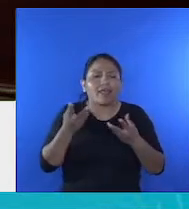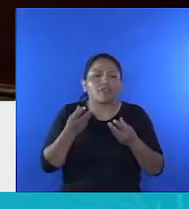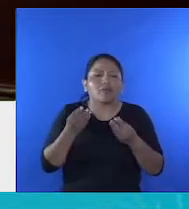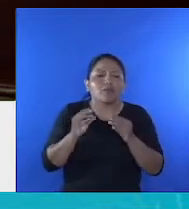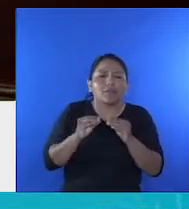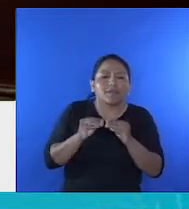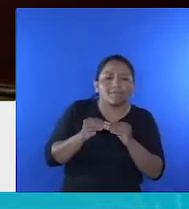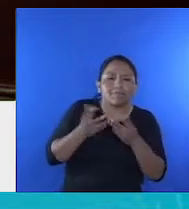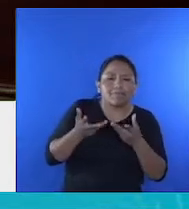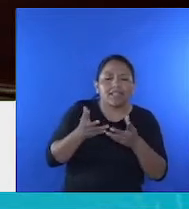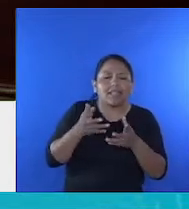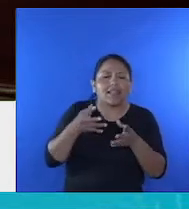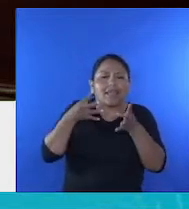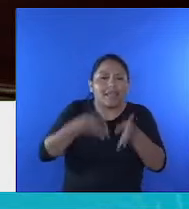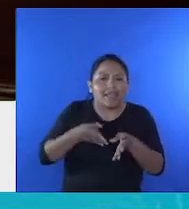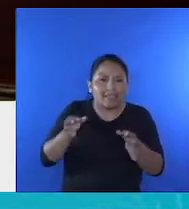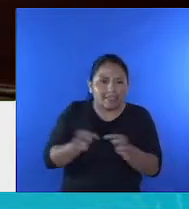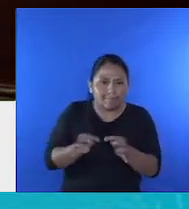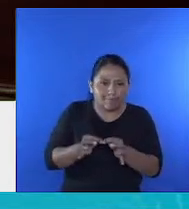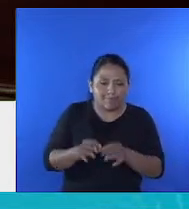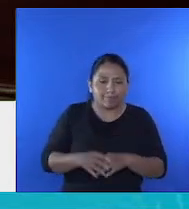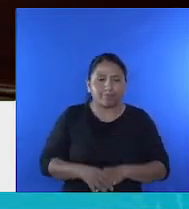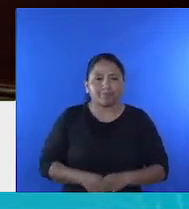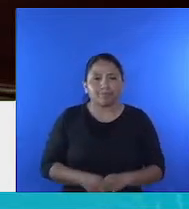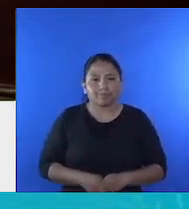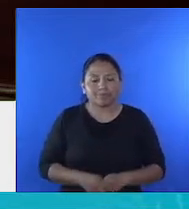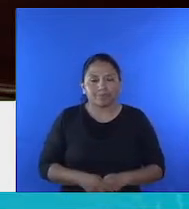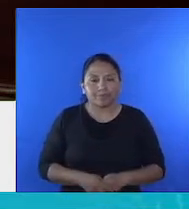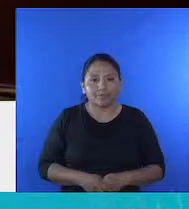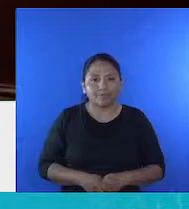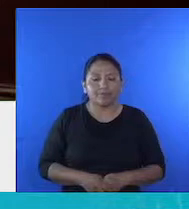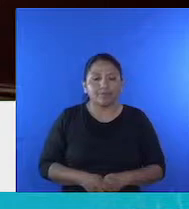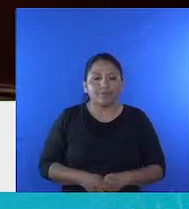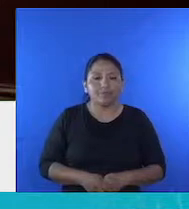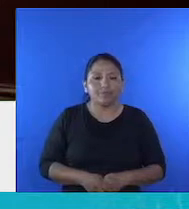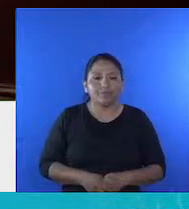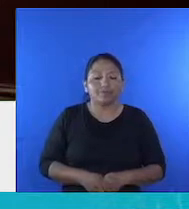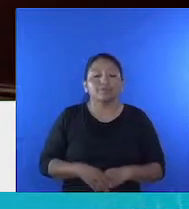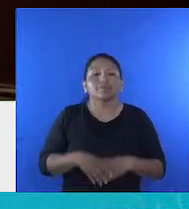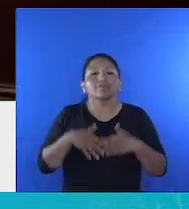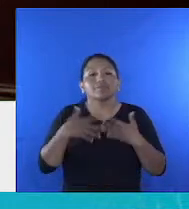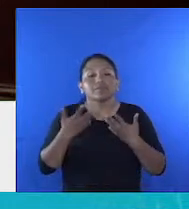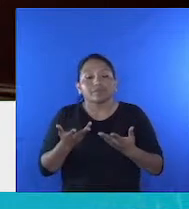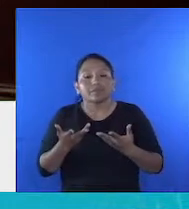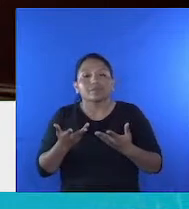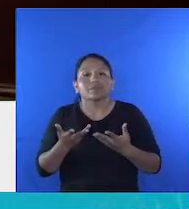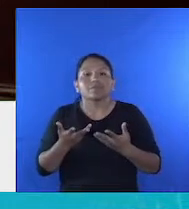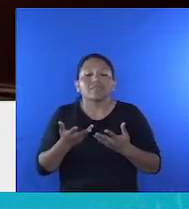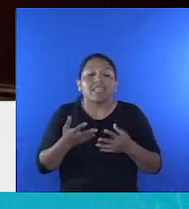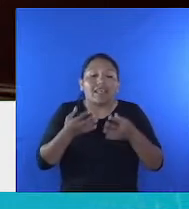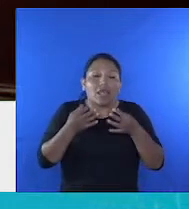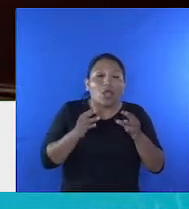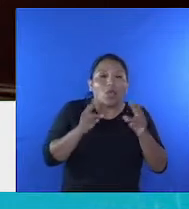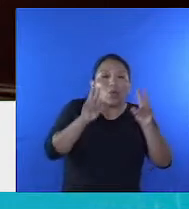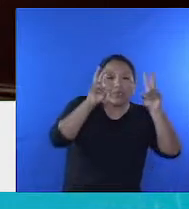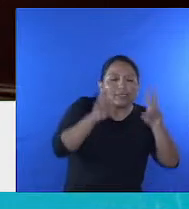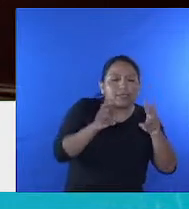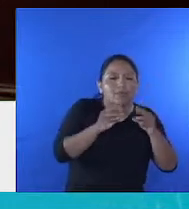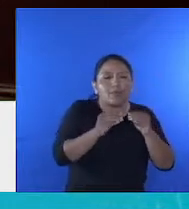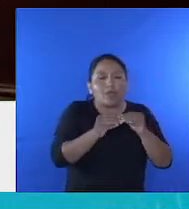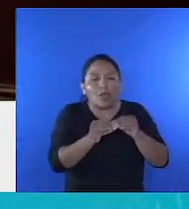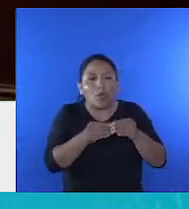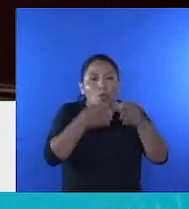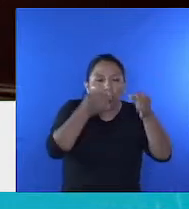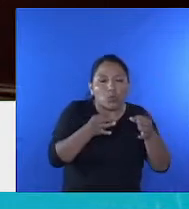que pasó en la guerra de Malvinas. Una causa justa no implica una guerra justa, y lo cierto es